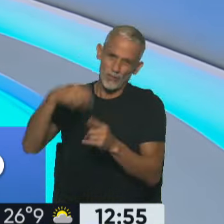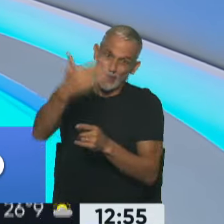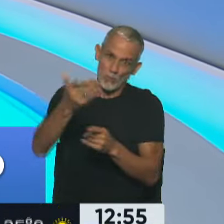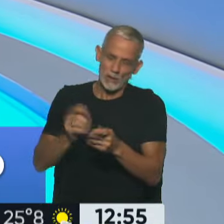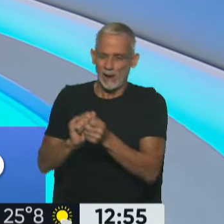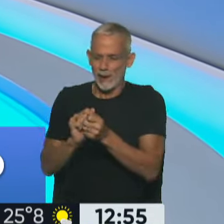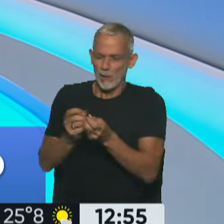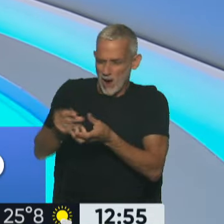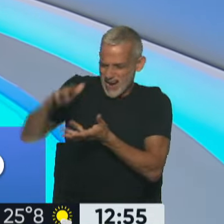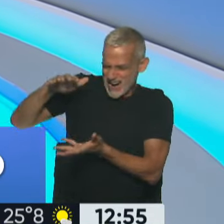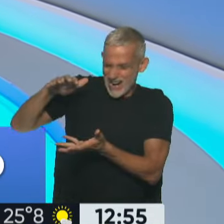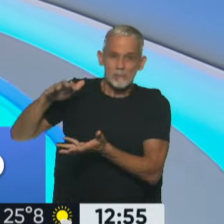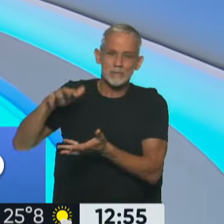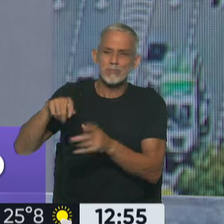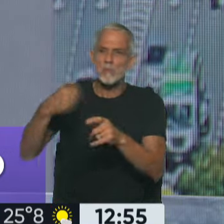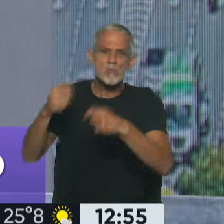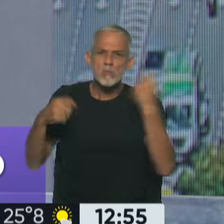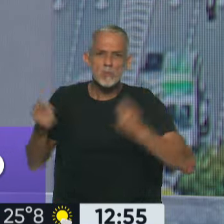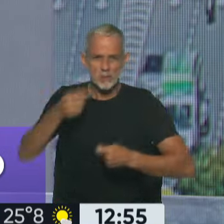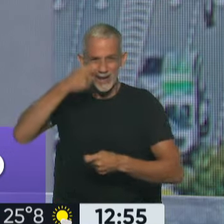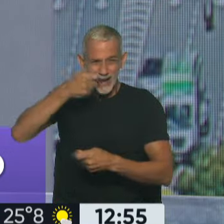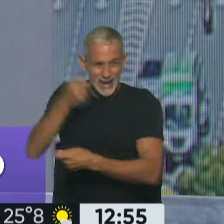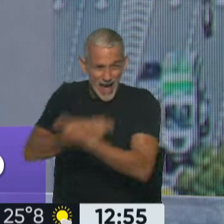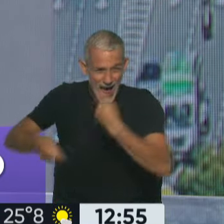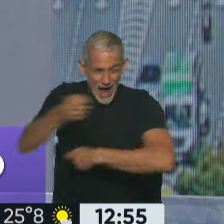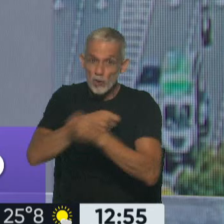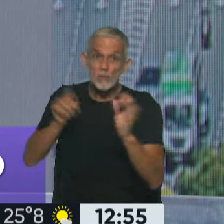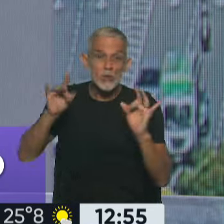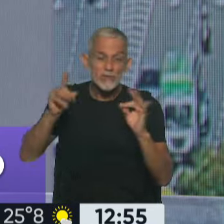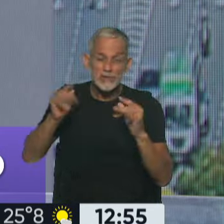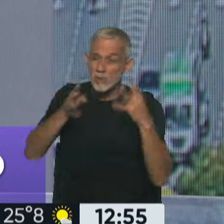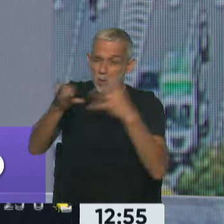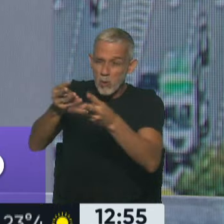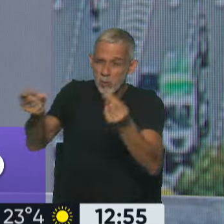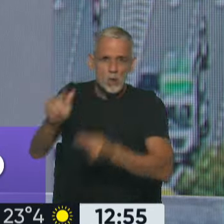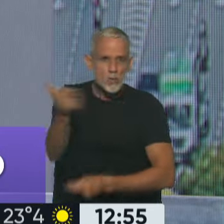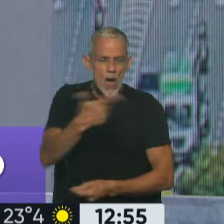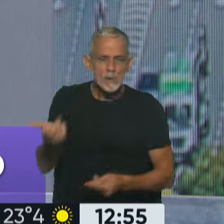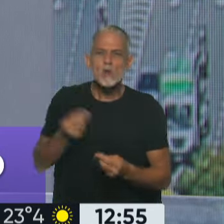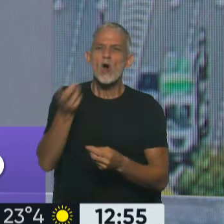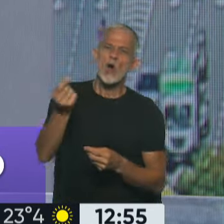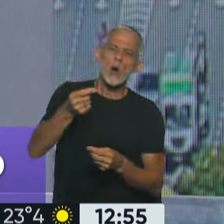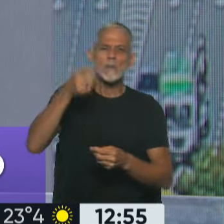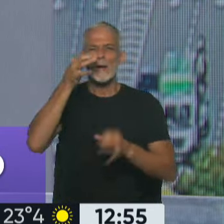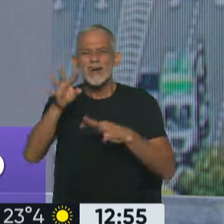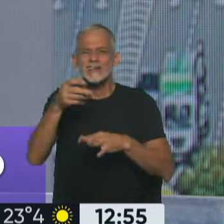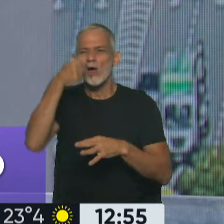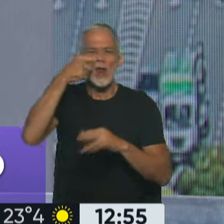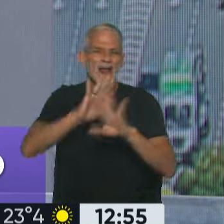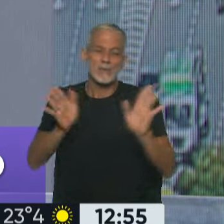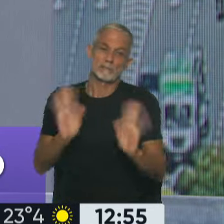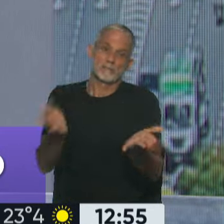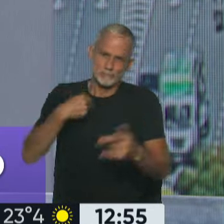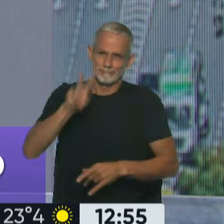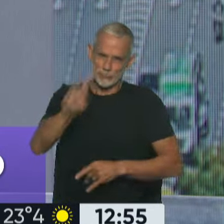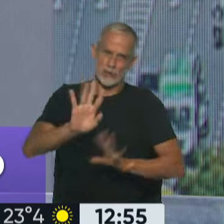posteriormente, para corromper estructuras. Por eso el narcotráfico es tan difícil de combatir, porque no es solamente la compraventa del tóxico, que es en definitiva lo que